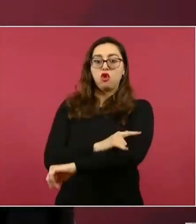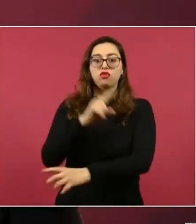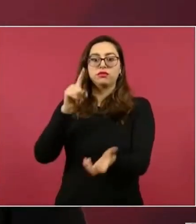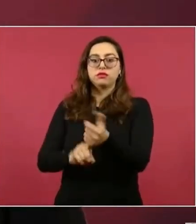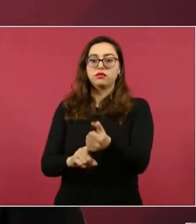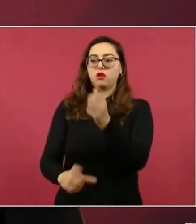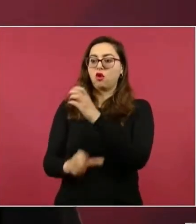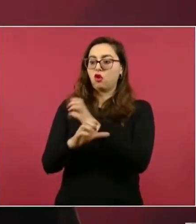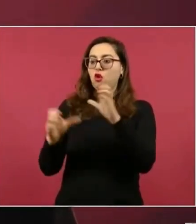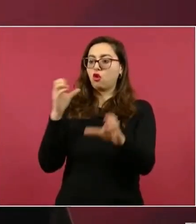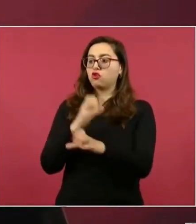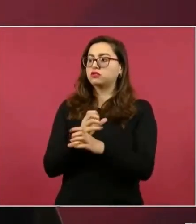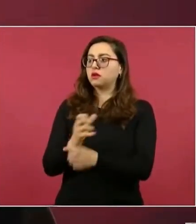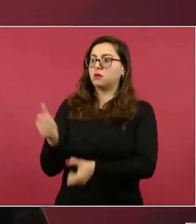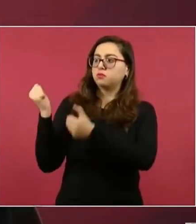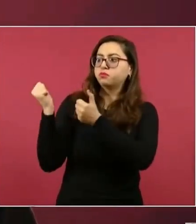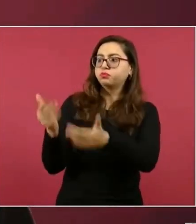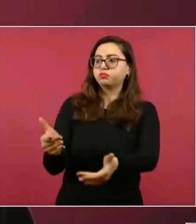carga o